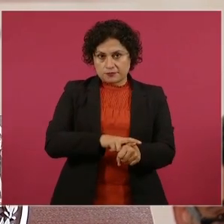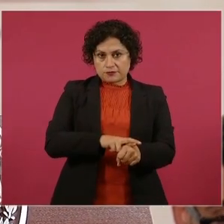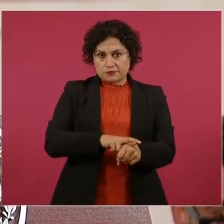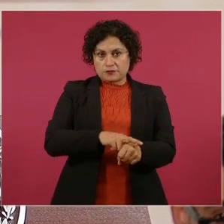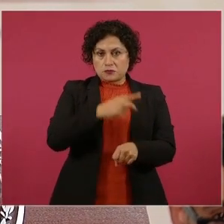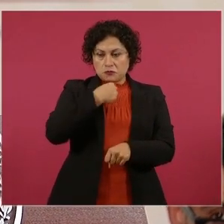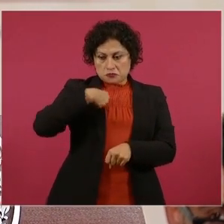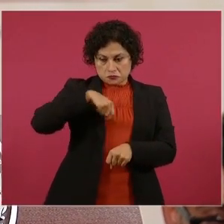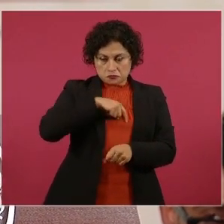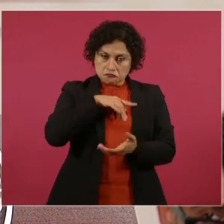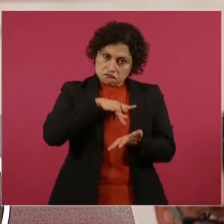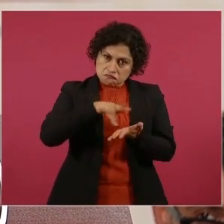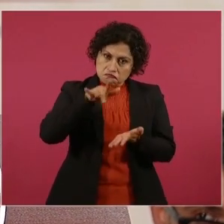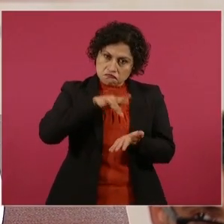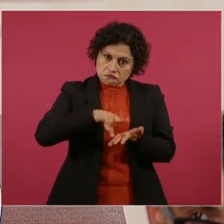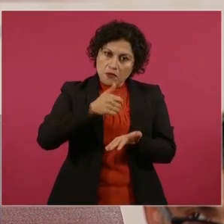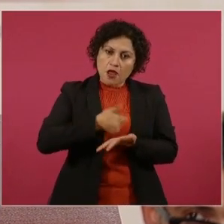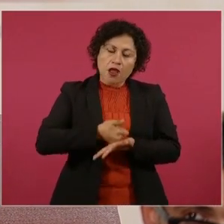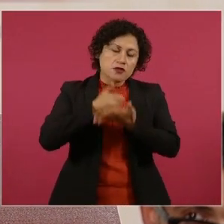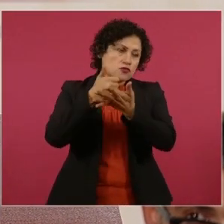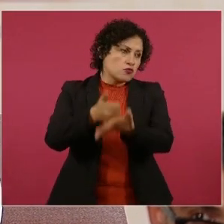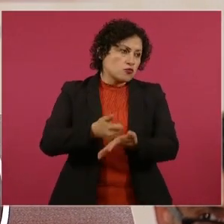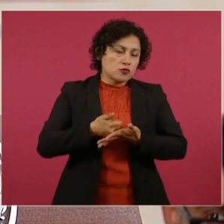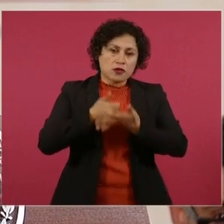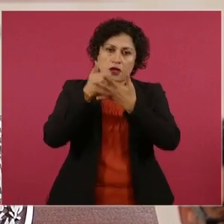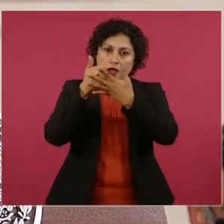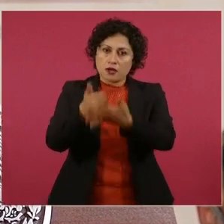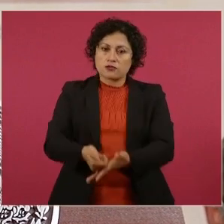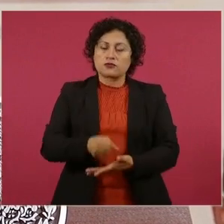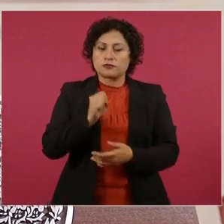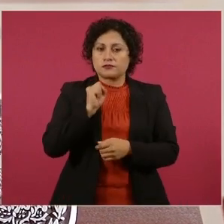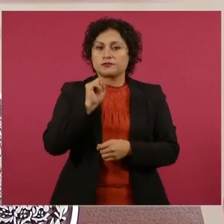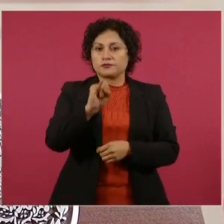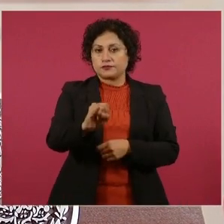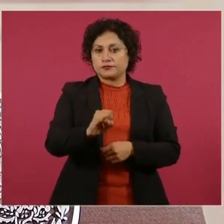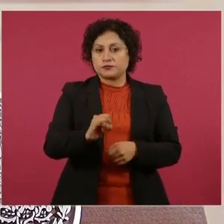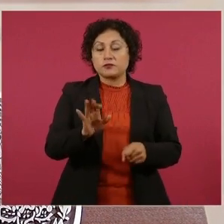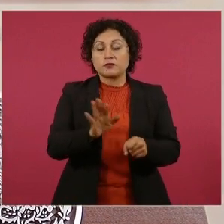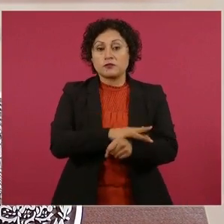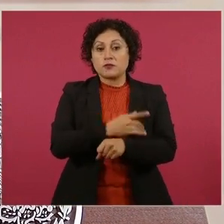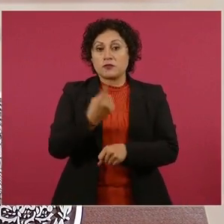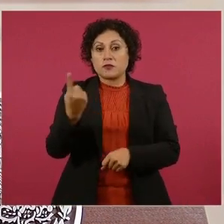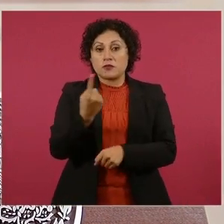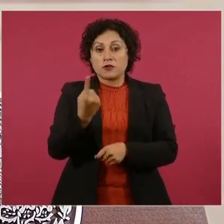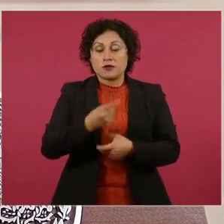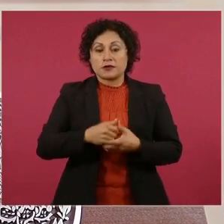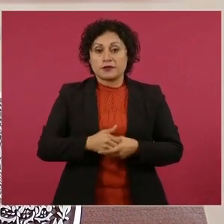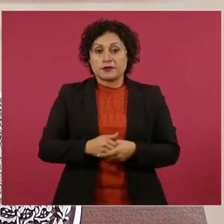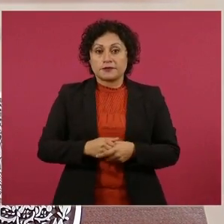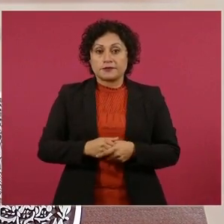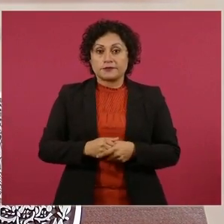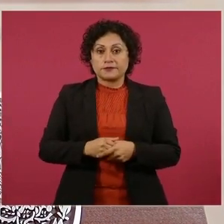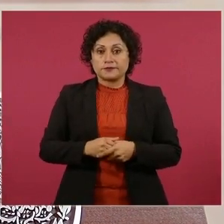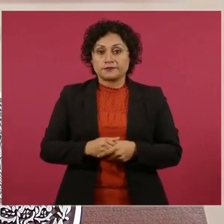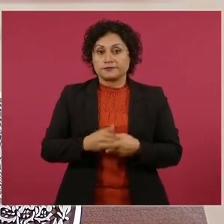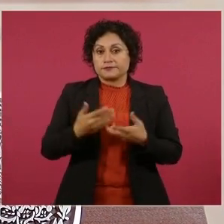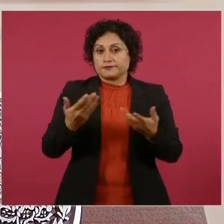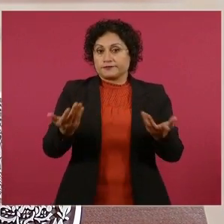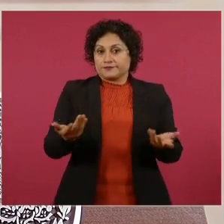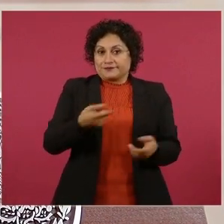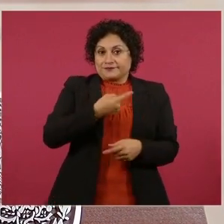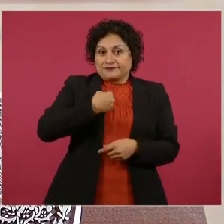podamos todo este porque pues es